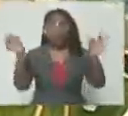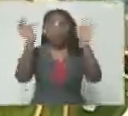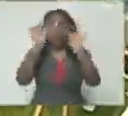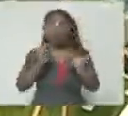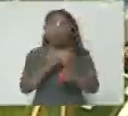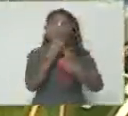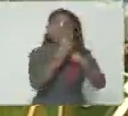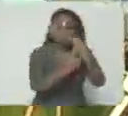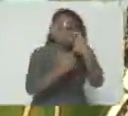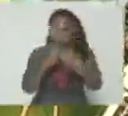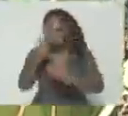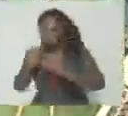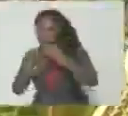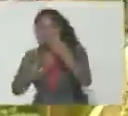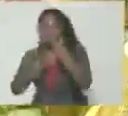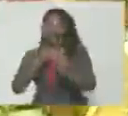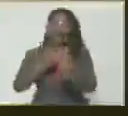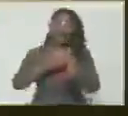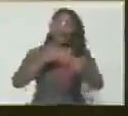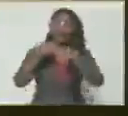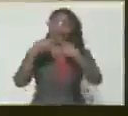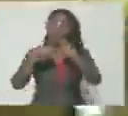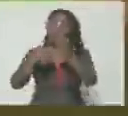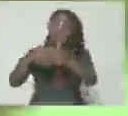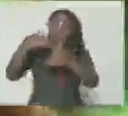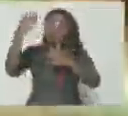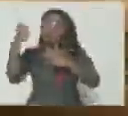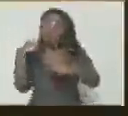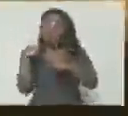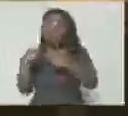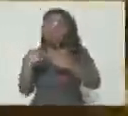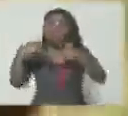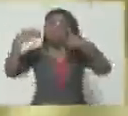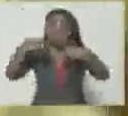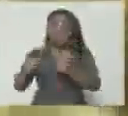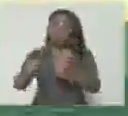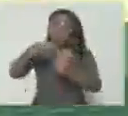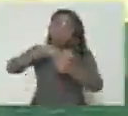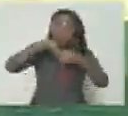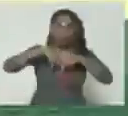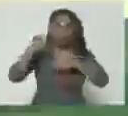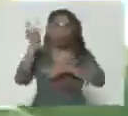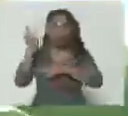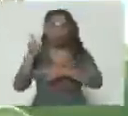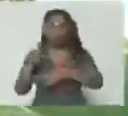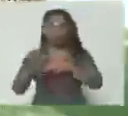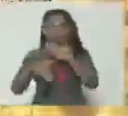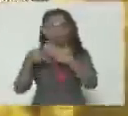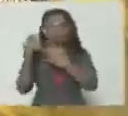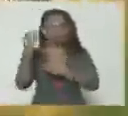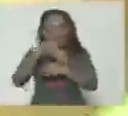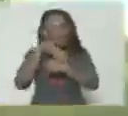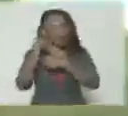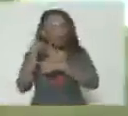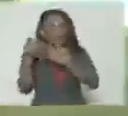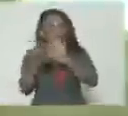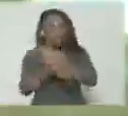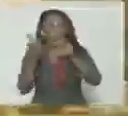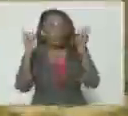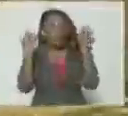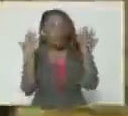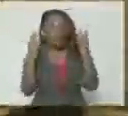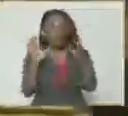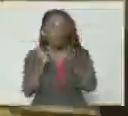turísticas de exportación y de inversión en nuestro país. Además de eso, de la mano de sectores